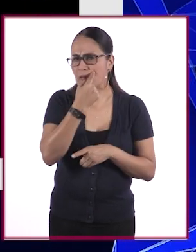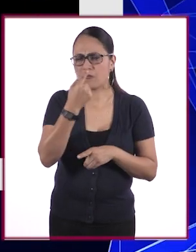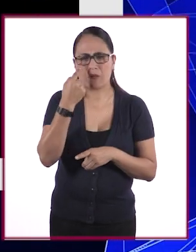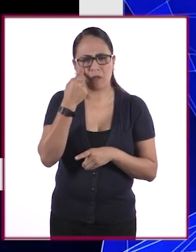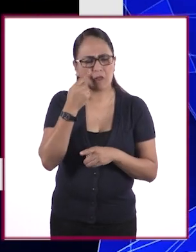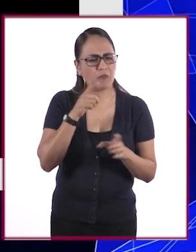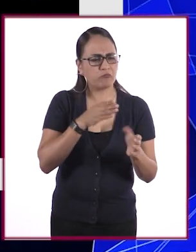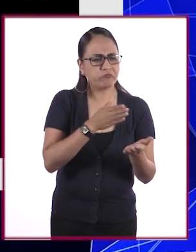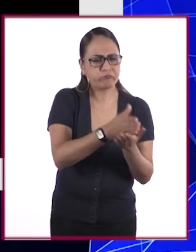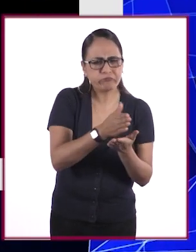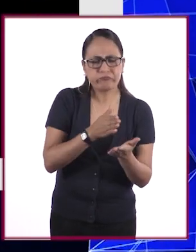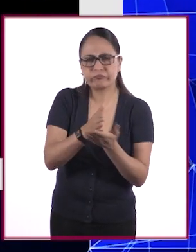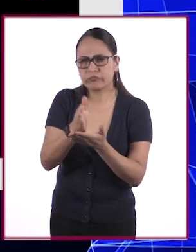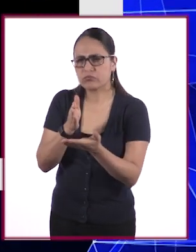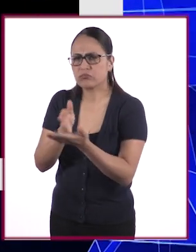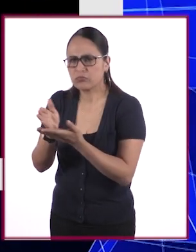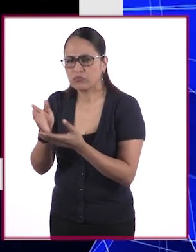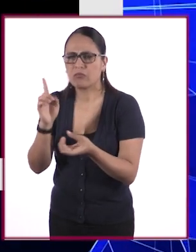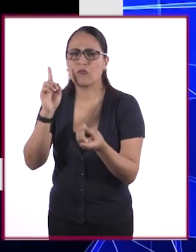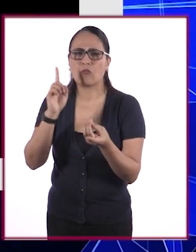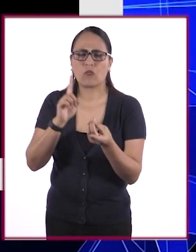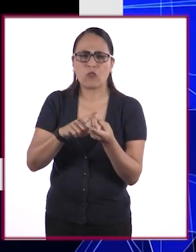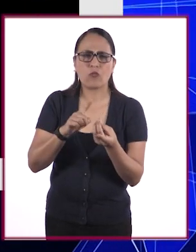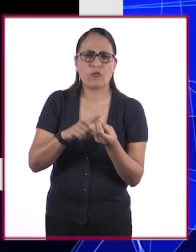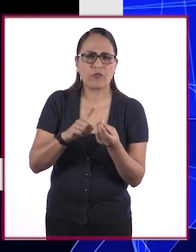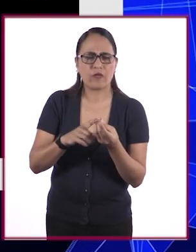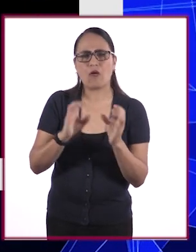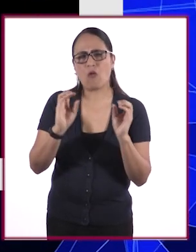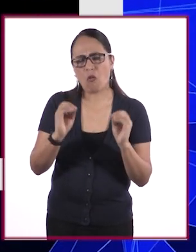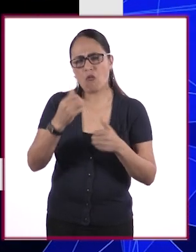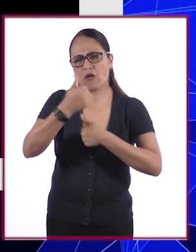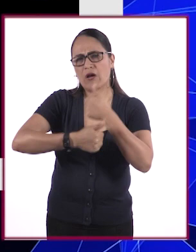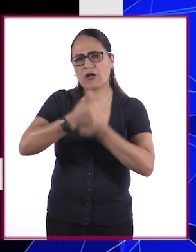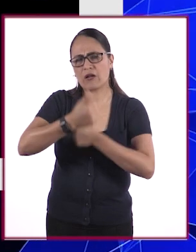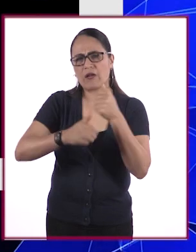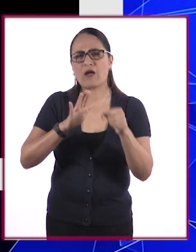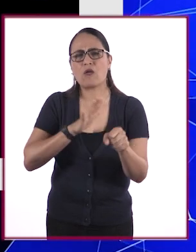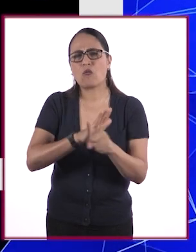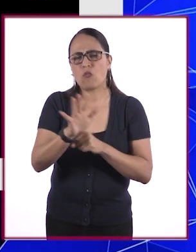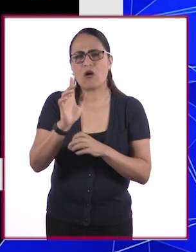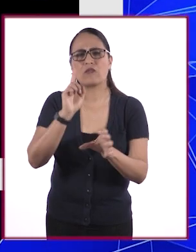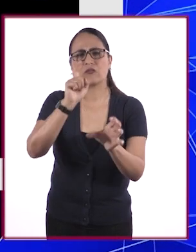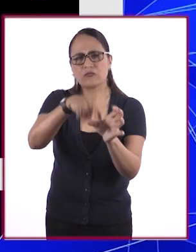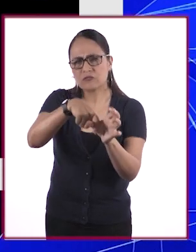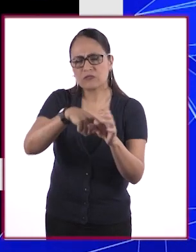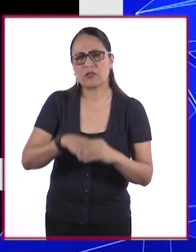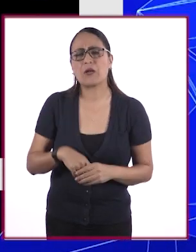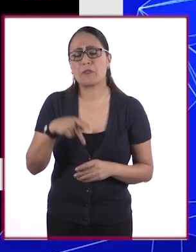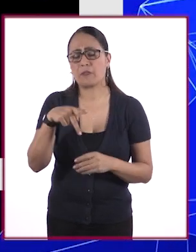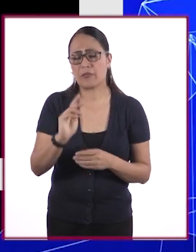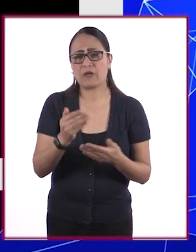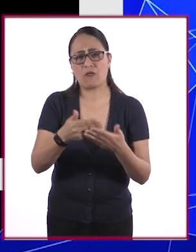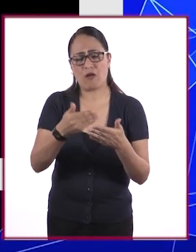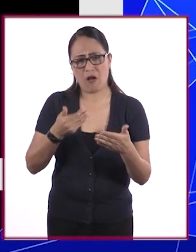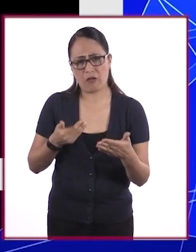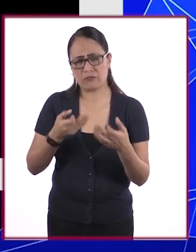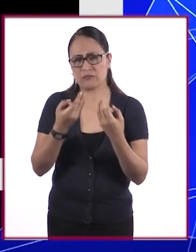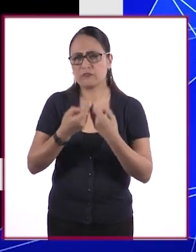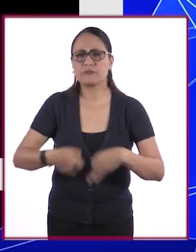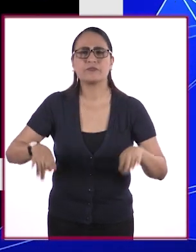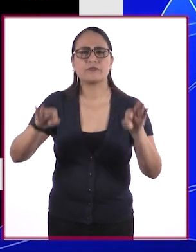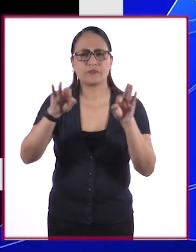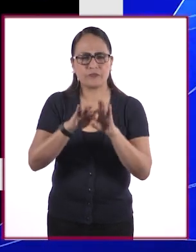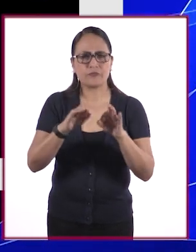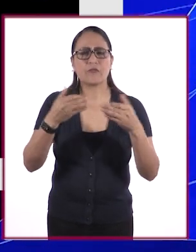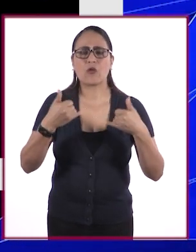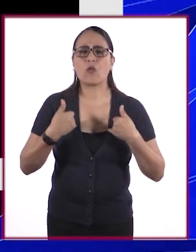su camino futuro en la profesión que vayan a abordar. Pero una cosa que me parece importante es que